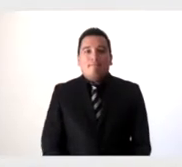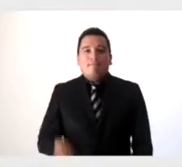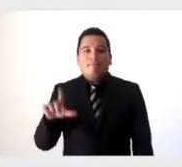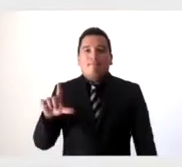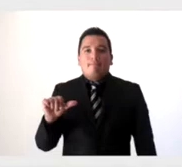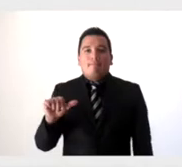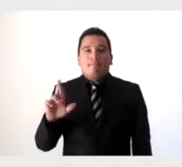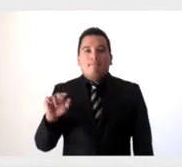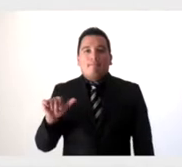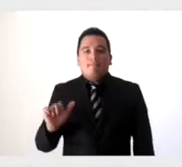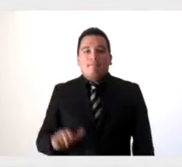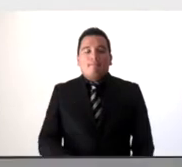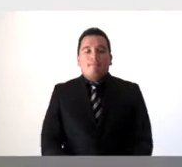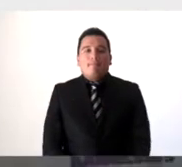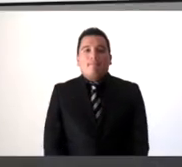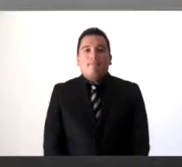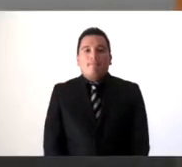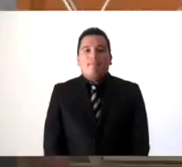La urna.